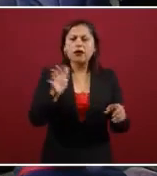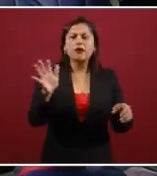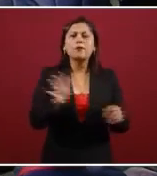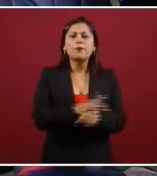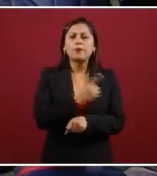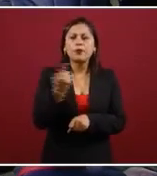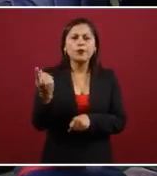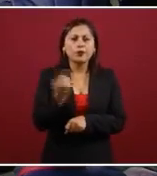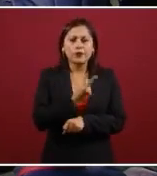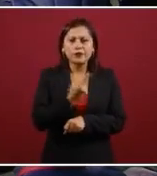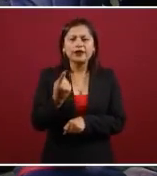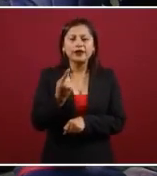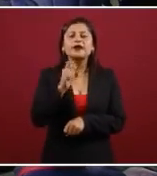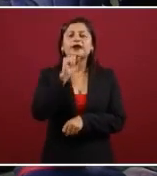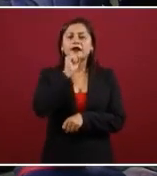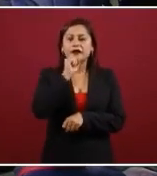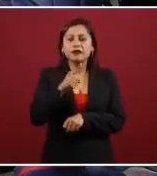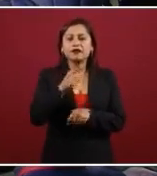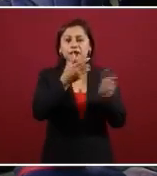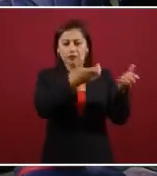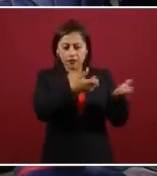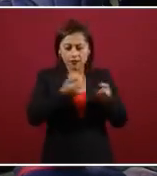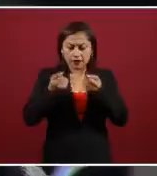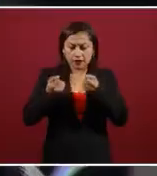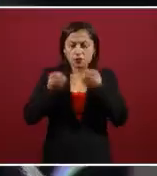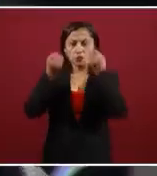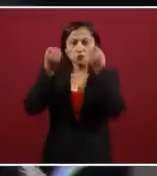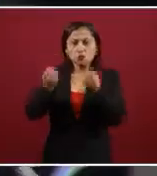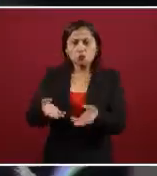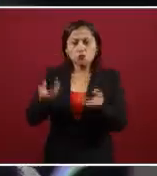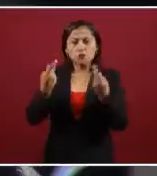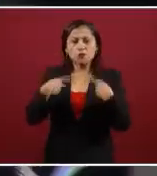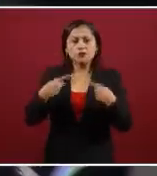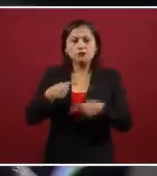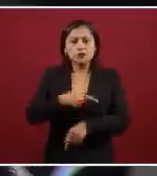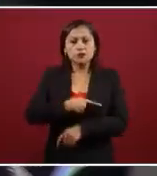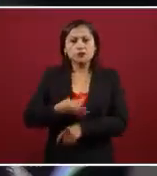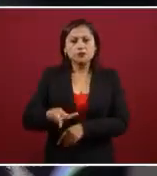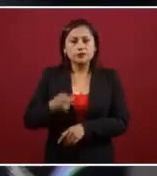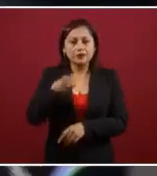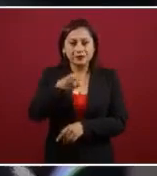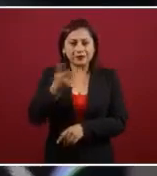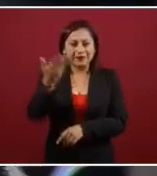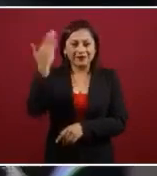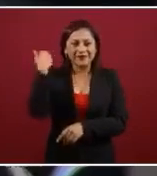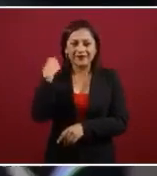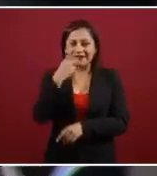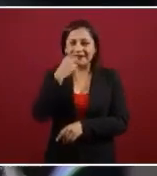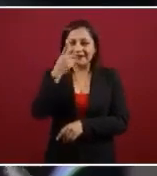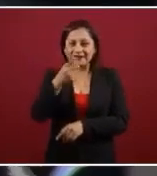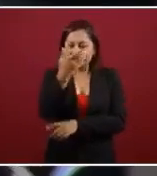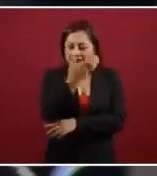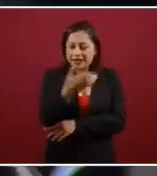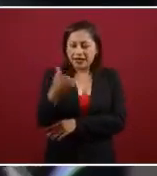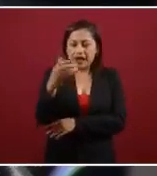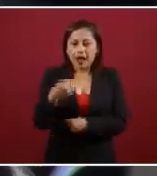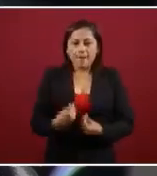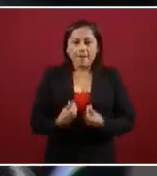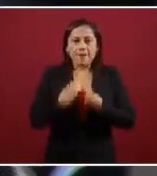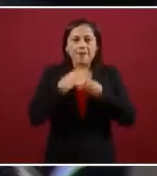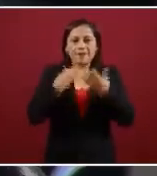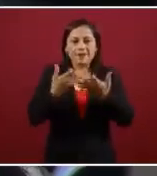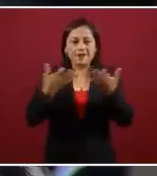hacer algo por la gente pobre. Dice que el campo es la vida, acaba de decirlo, presidente. El campo, la tierra, es la